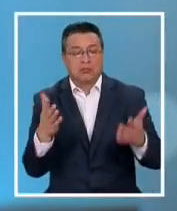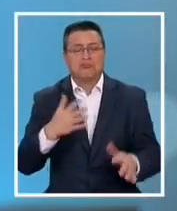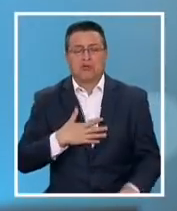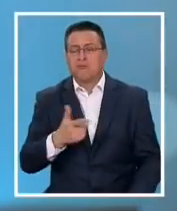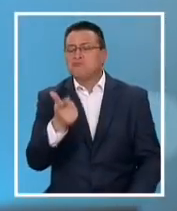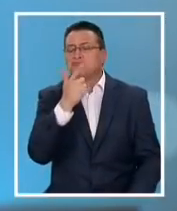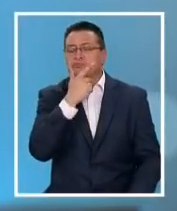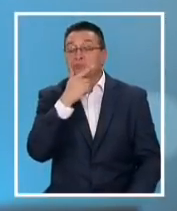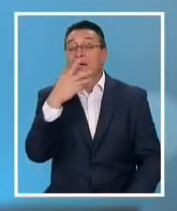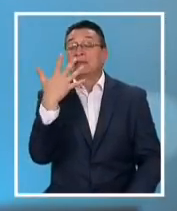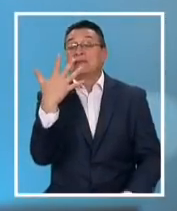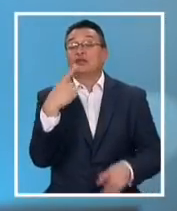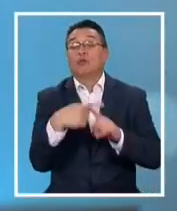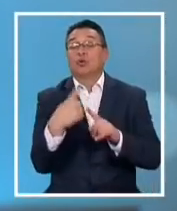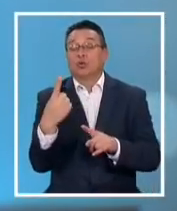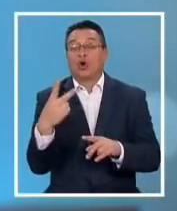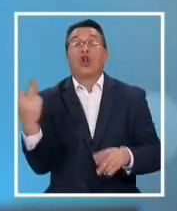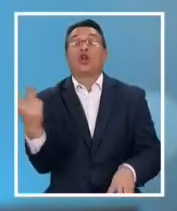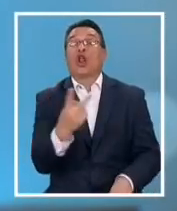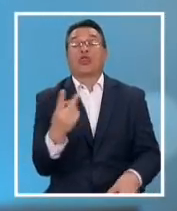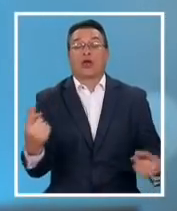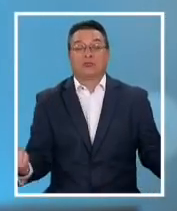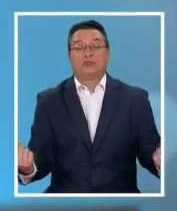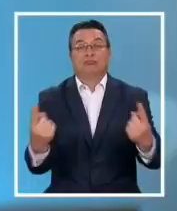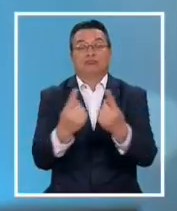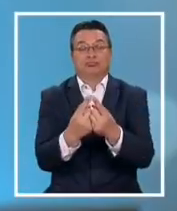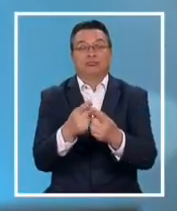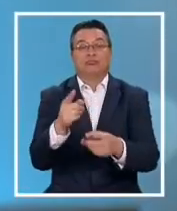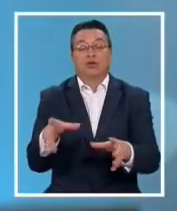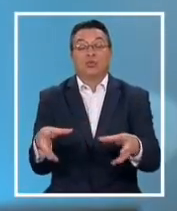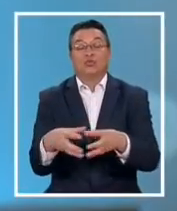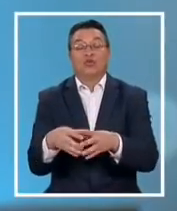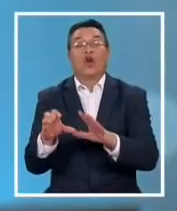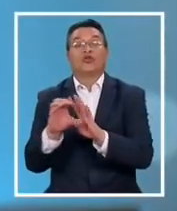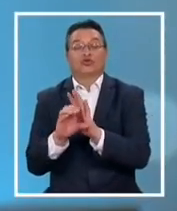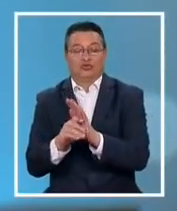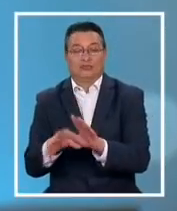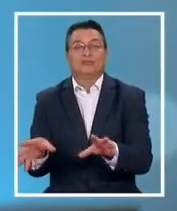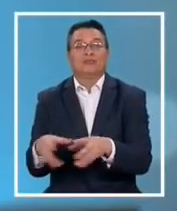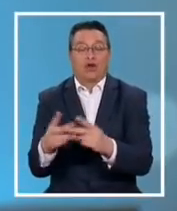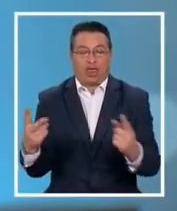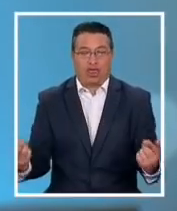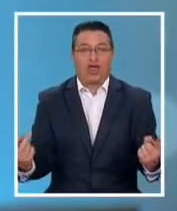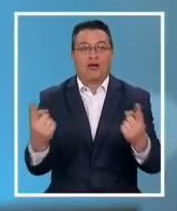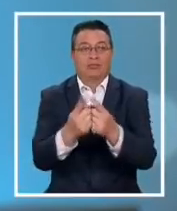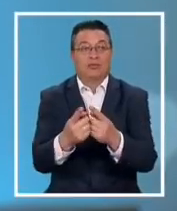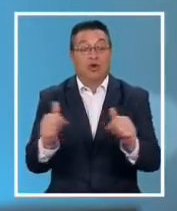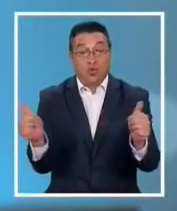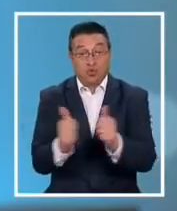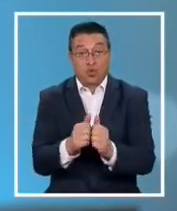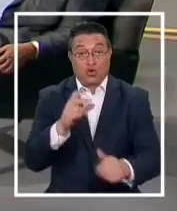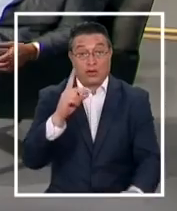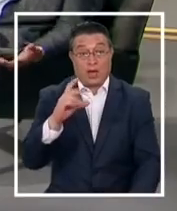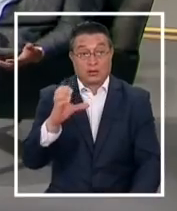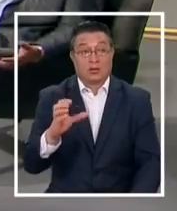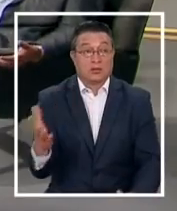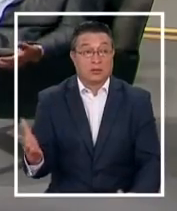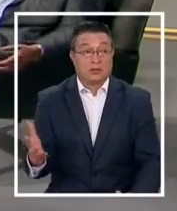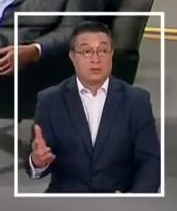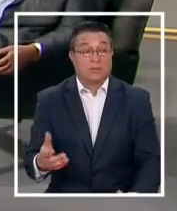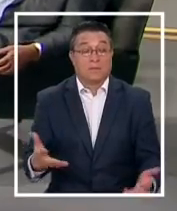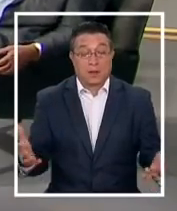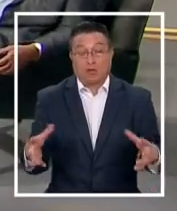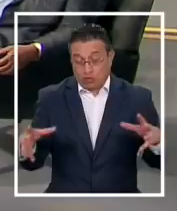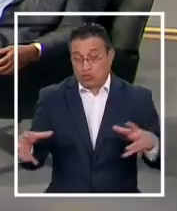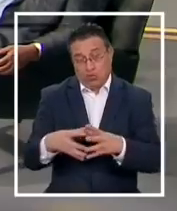5-1 que van a llegar los dos a la primaria de Unidad Constituyente y... ¿Con la DC? COP, la